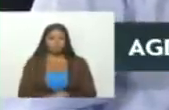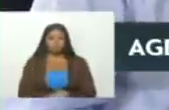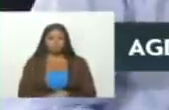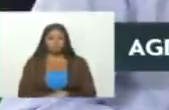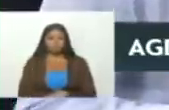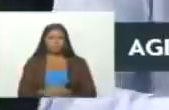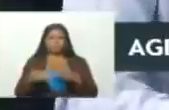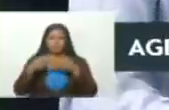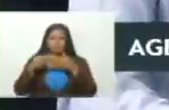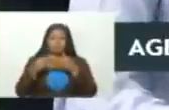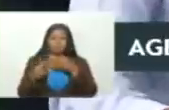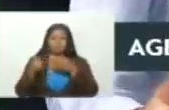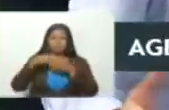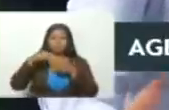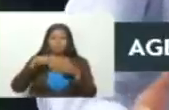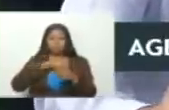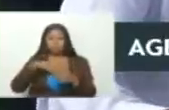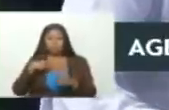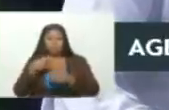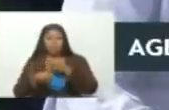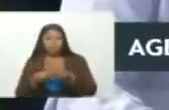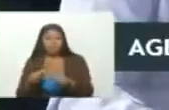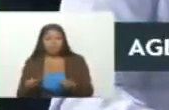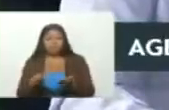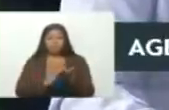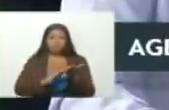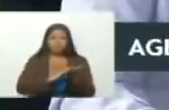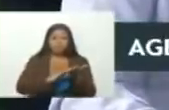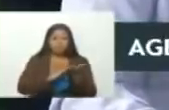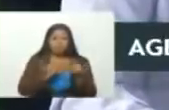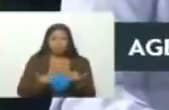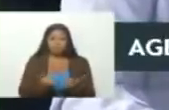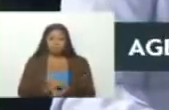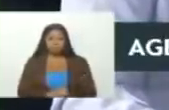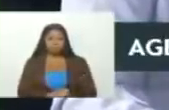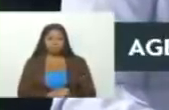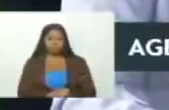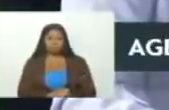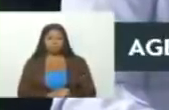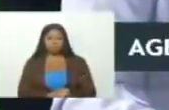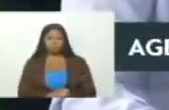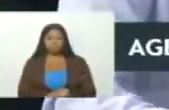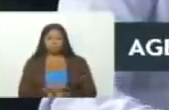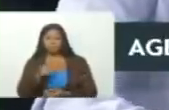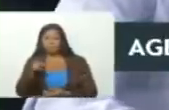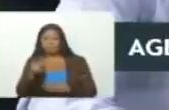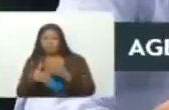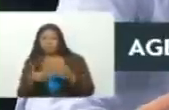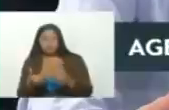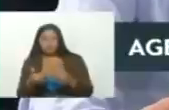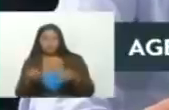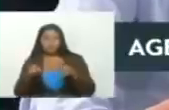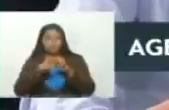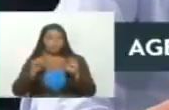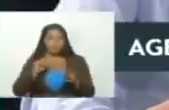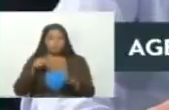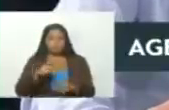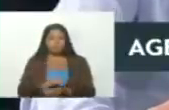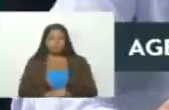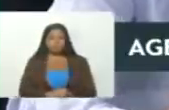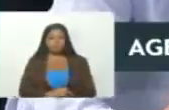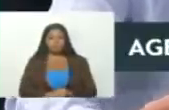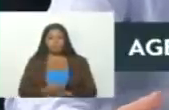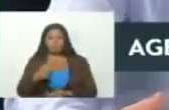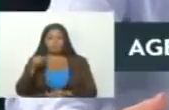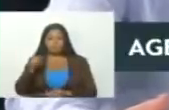la dolarización, está el hecho de que nosotros tenemos que recuperar al signo monetario. Así como fue desplazado en tiempos de